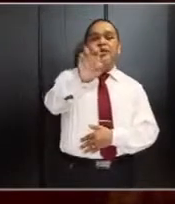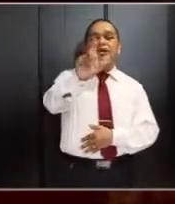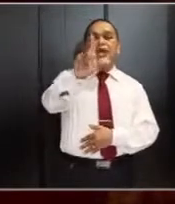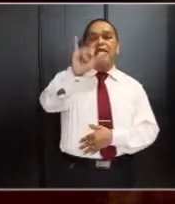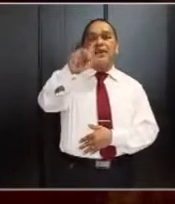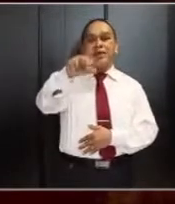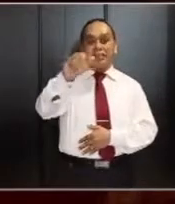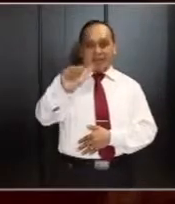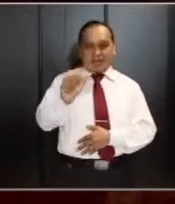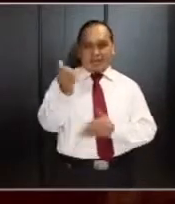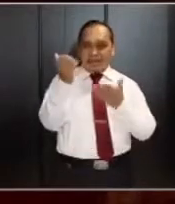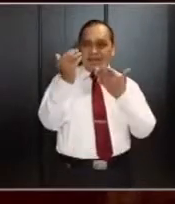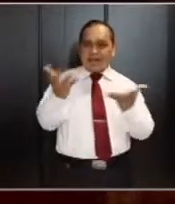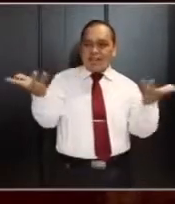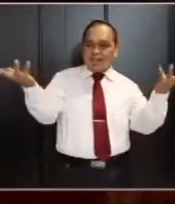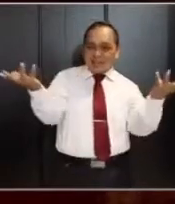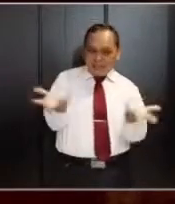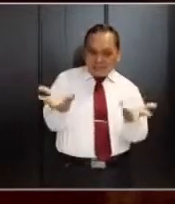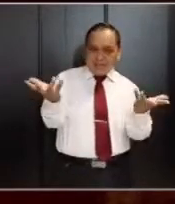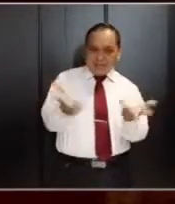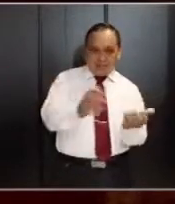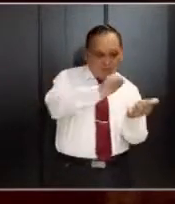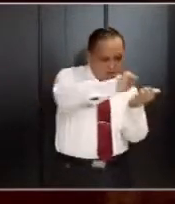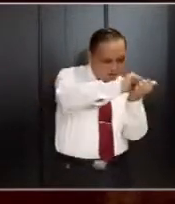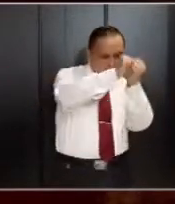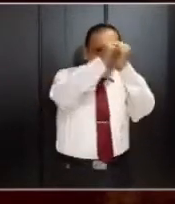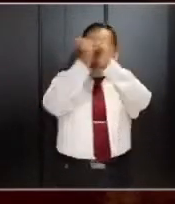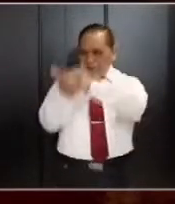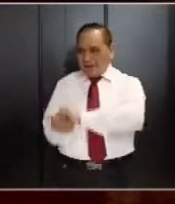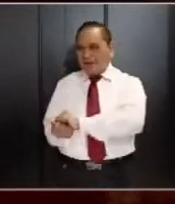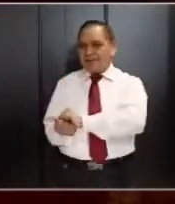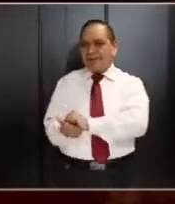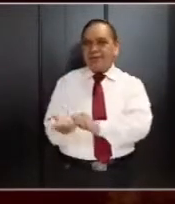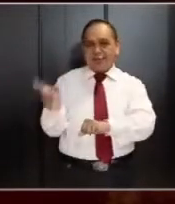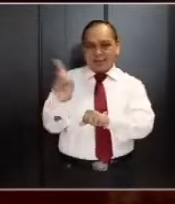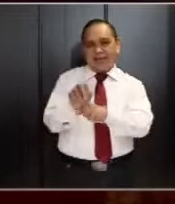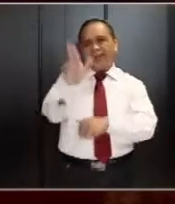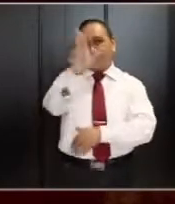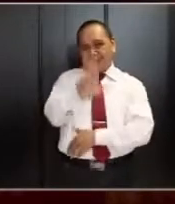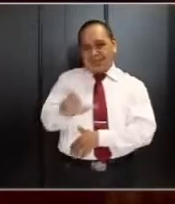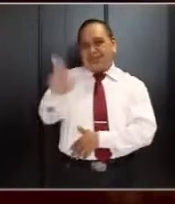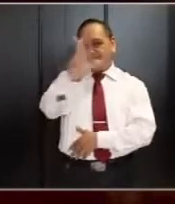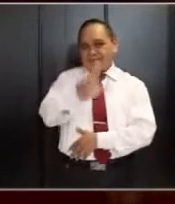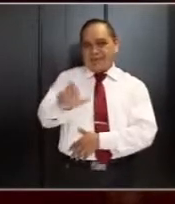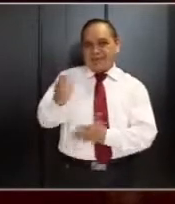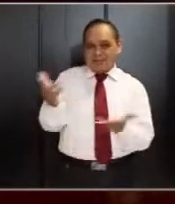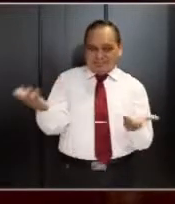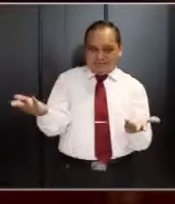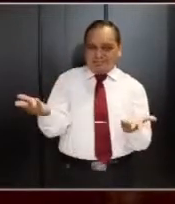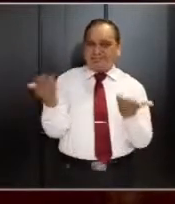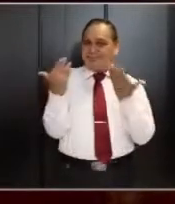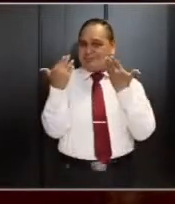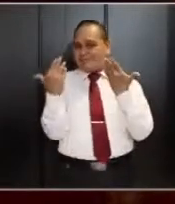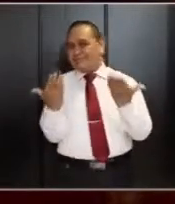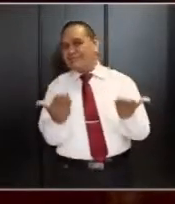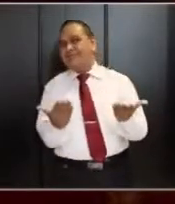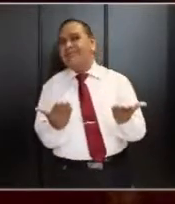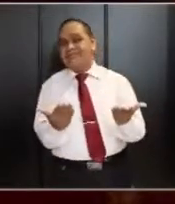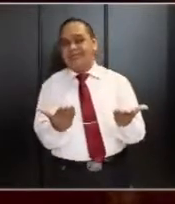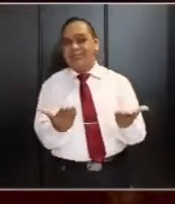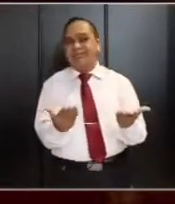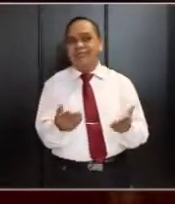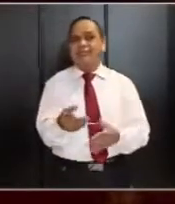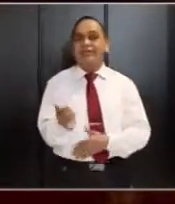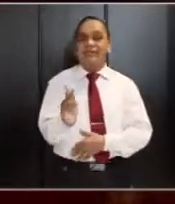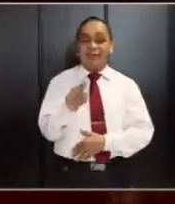especialista para hacer todas estas transformaciones. A mí cada martes del jaguar después de verme así como, ¡ay, qué soy!, ¿no? Entonces